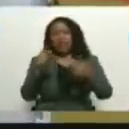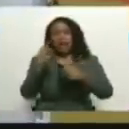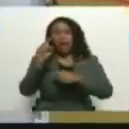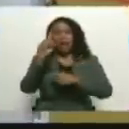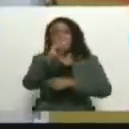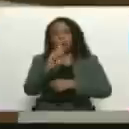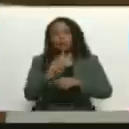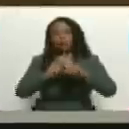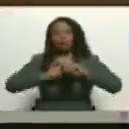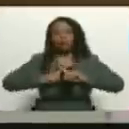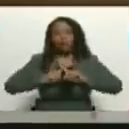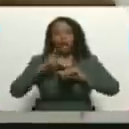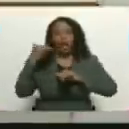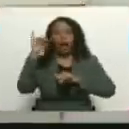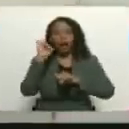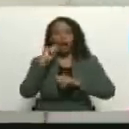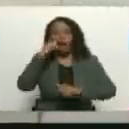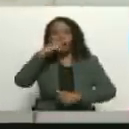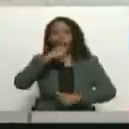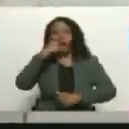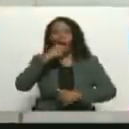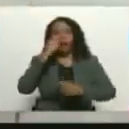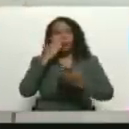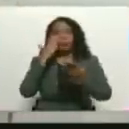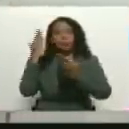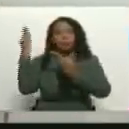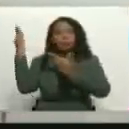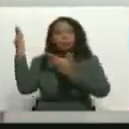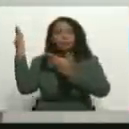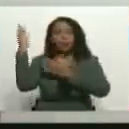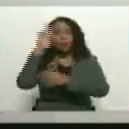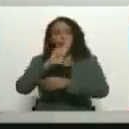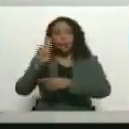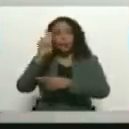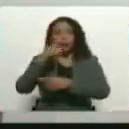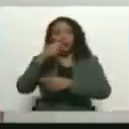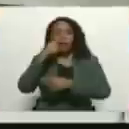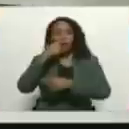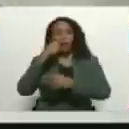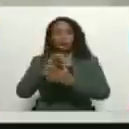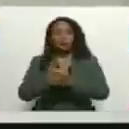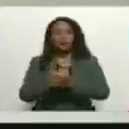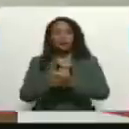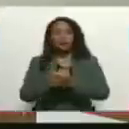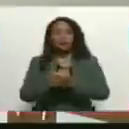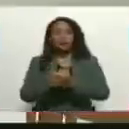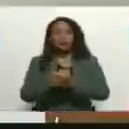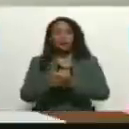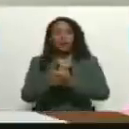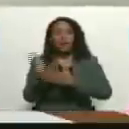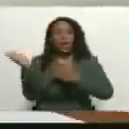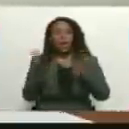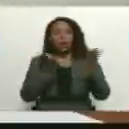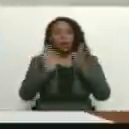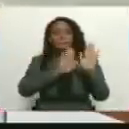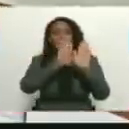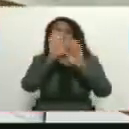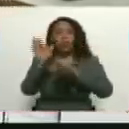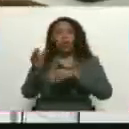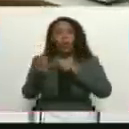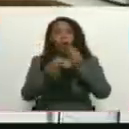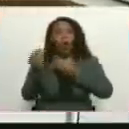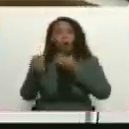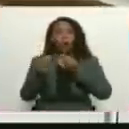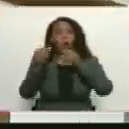de odontología, única y exclusivamente para el uso odontológico, presidente. Y los servicios de apoyo, como